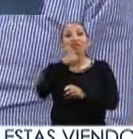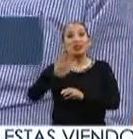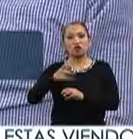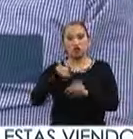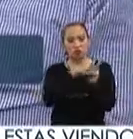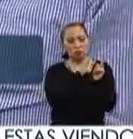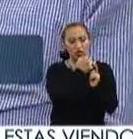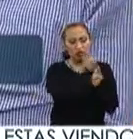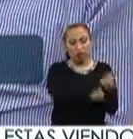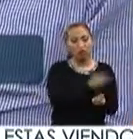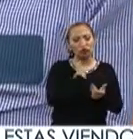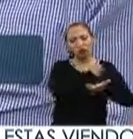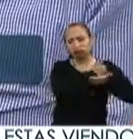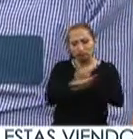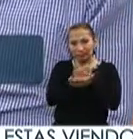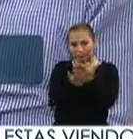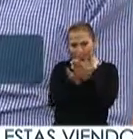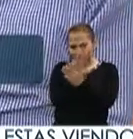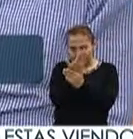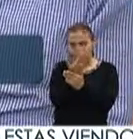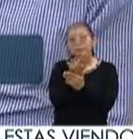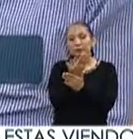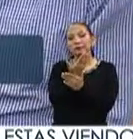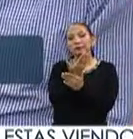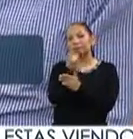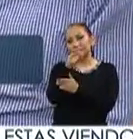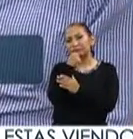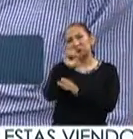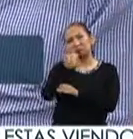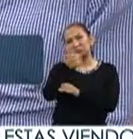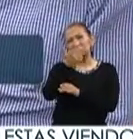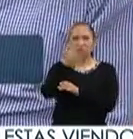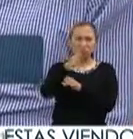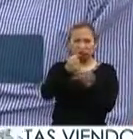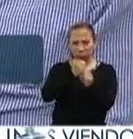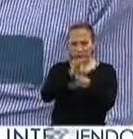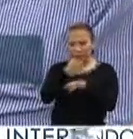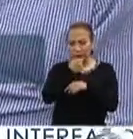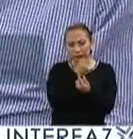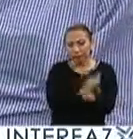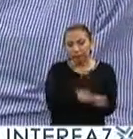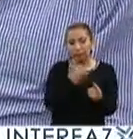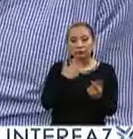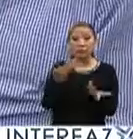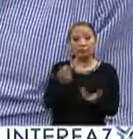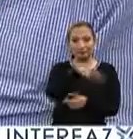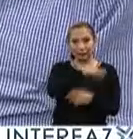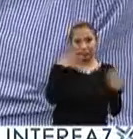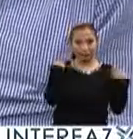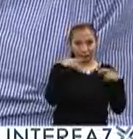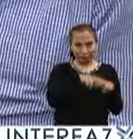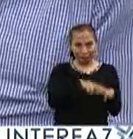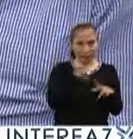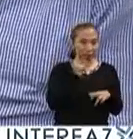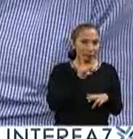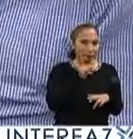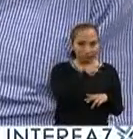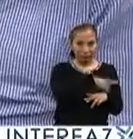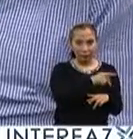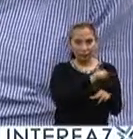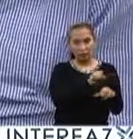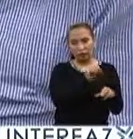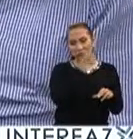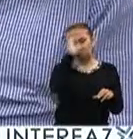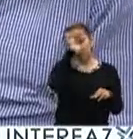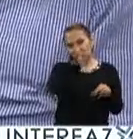Hubo un grupo de niños que me estuvo ayudando en la mañana, niños de 11 años o 10 años, que estuvieron, la maestra de